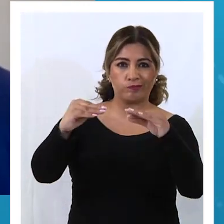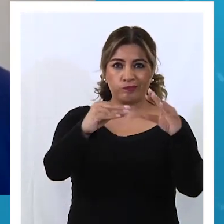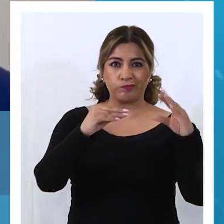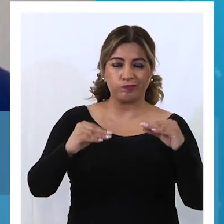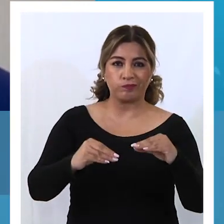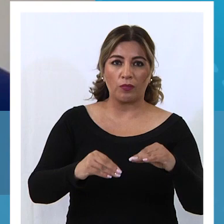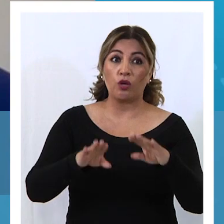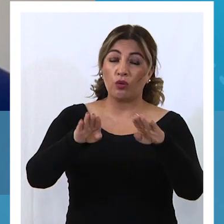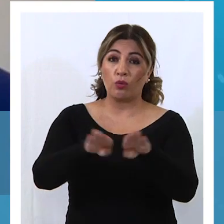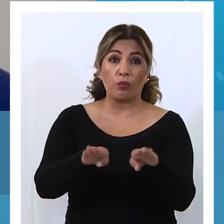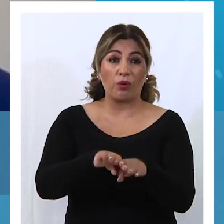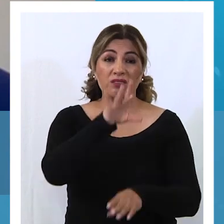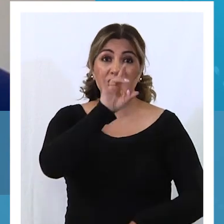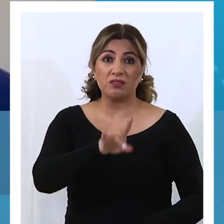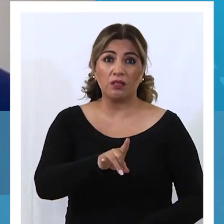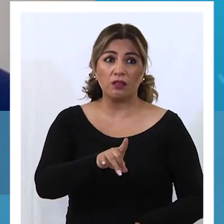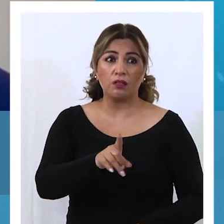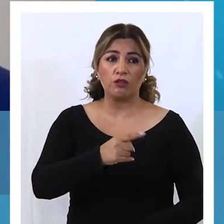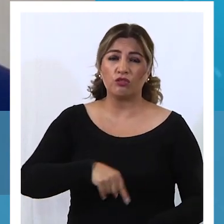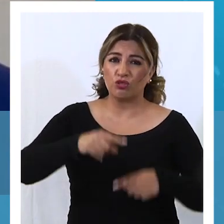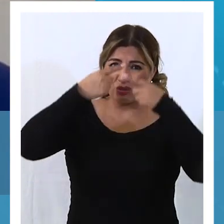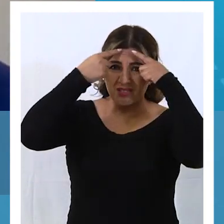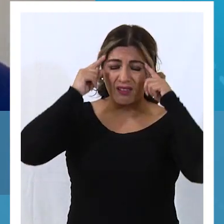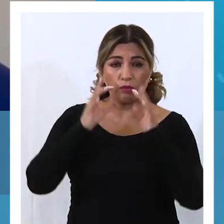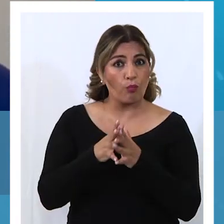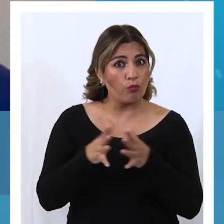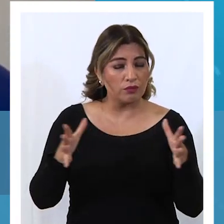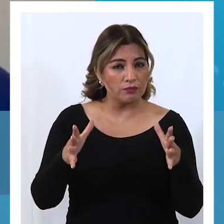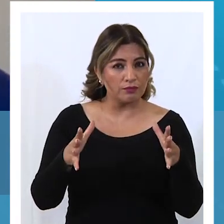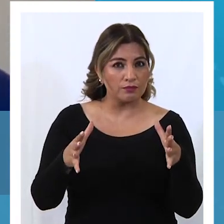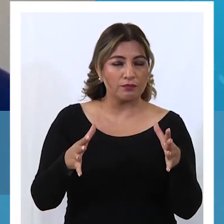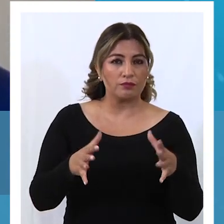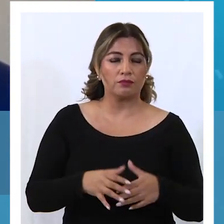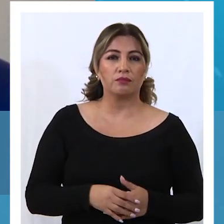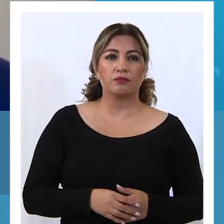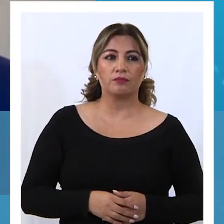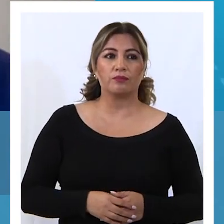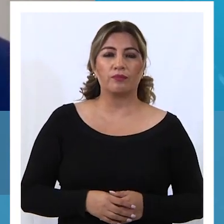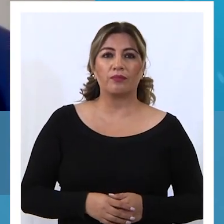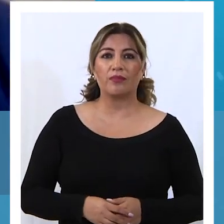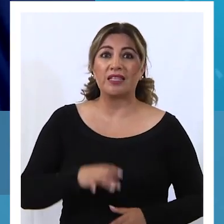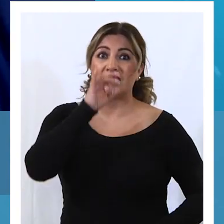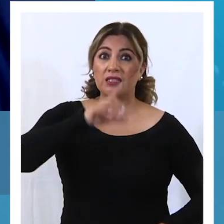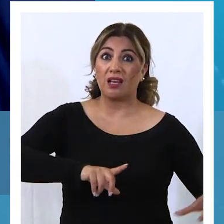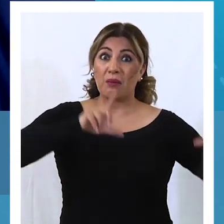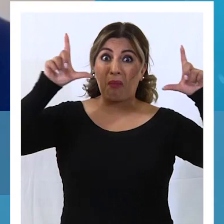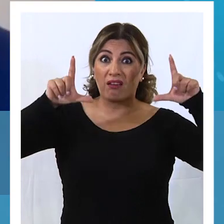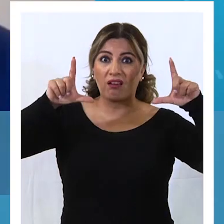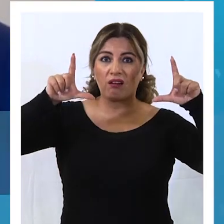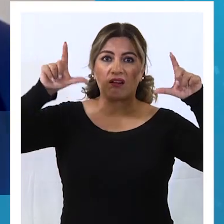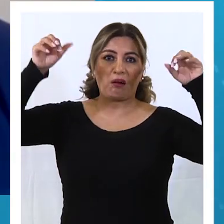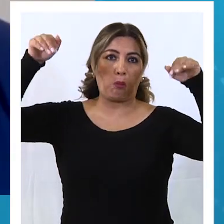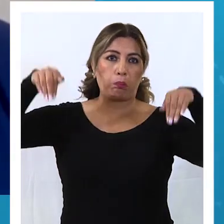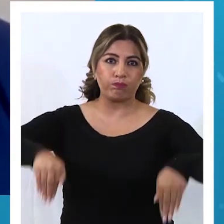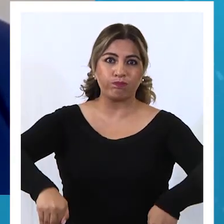uno se observa en Chile es que uno está dispuesto a muchas cosas, el sacrificio es muy grande. La imagen del país quedó por el suelo. Y si uno observa